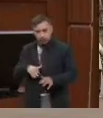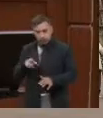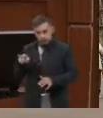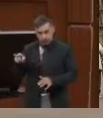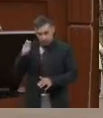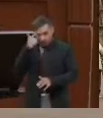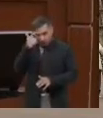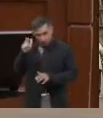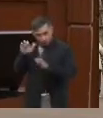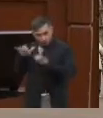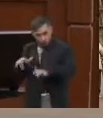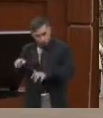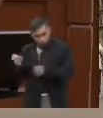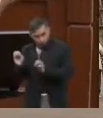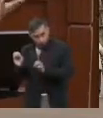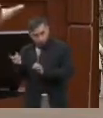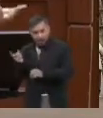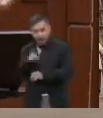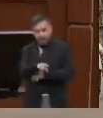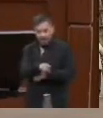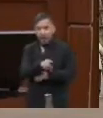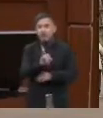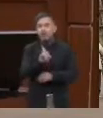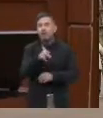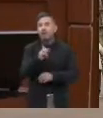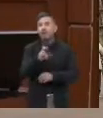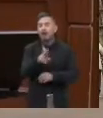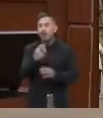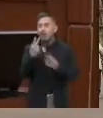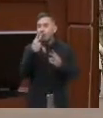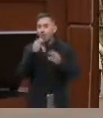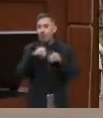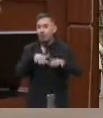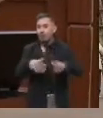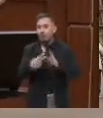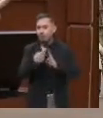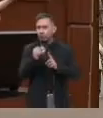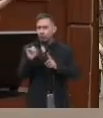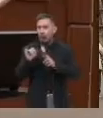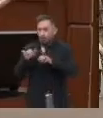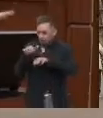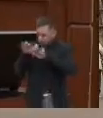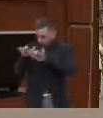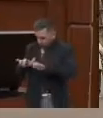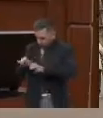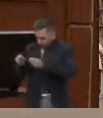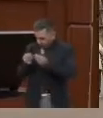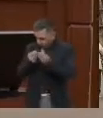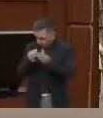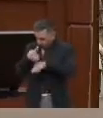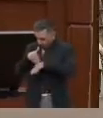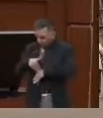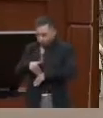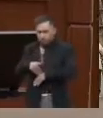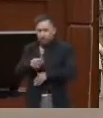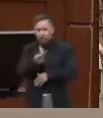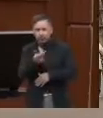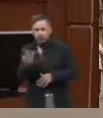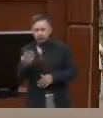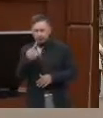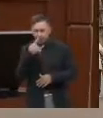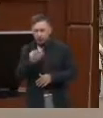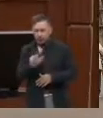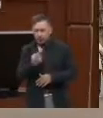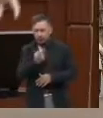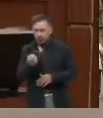sí siguieron ese guión, y me parece cuesta arriba pensar que 104 personas, de repente se les ocurre a